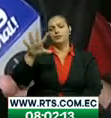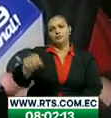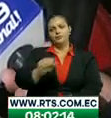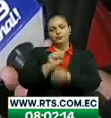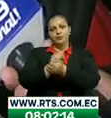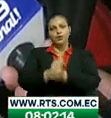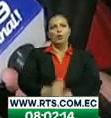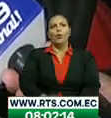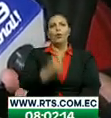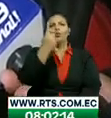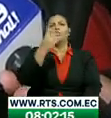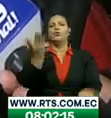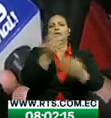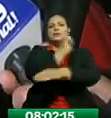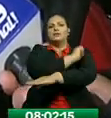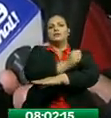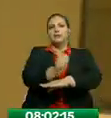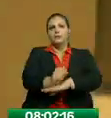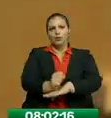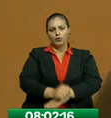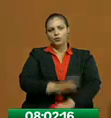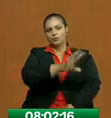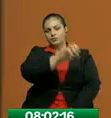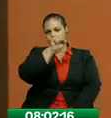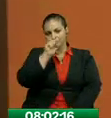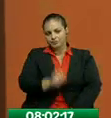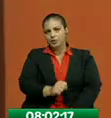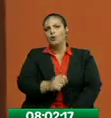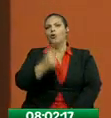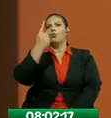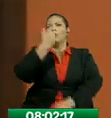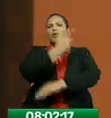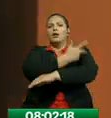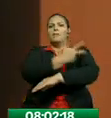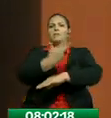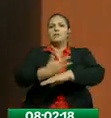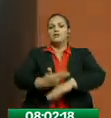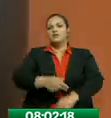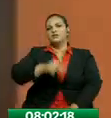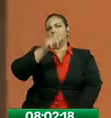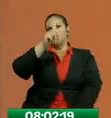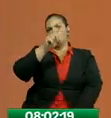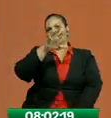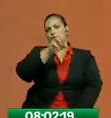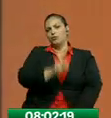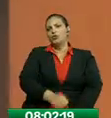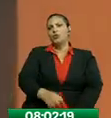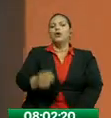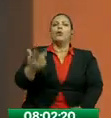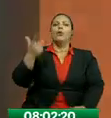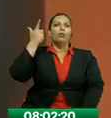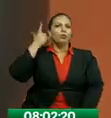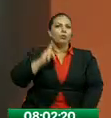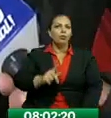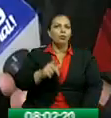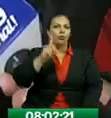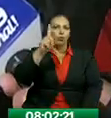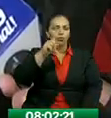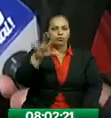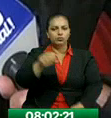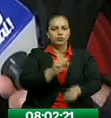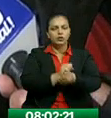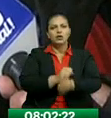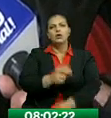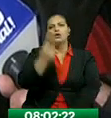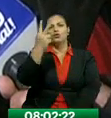Borondón, 1 en Pichincha, 1 en Loja y 2 en Cuenca. Estos allanamientos han sido de